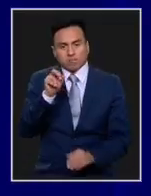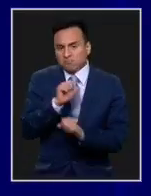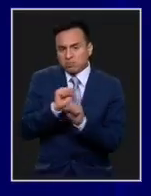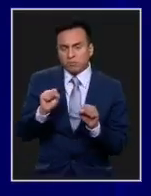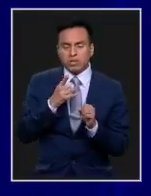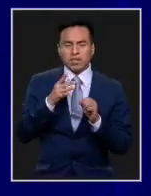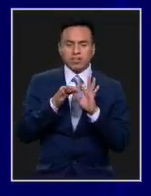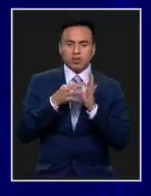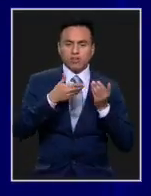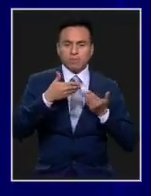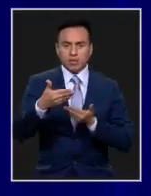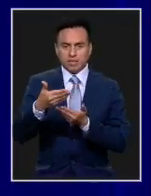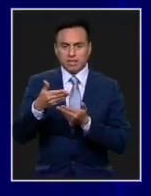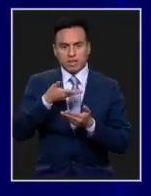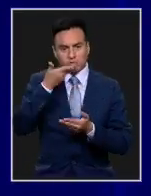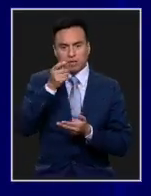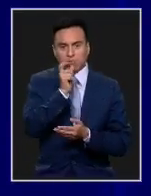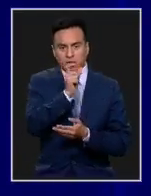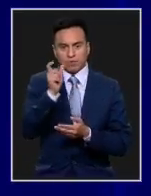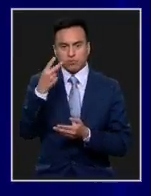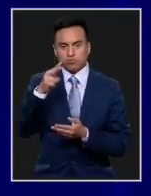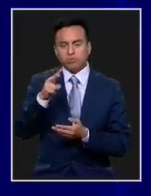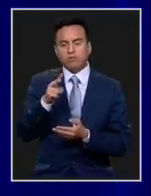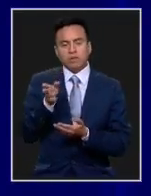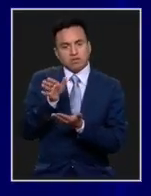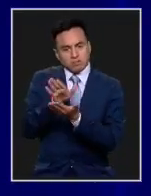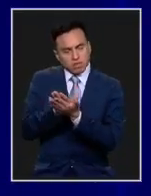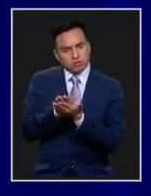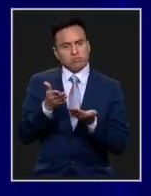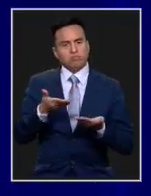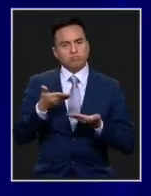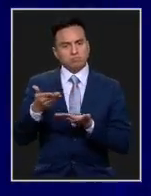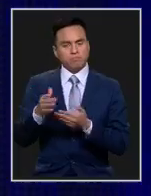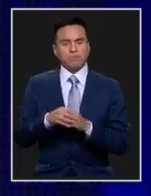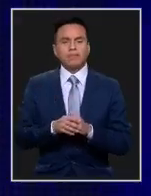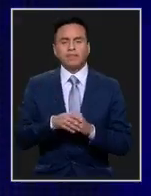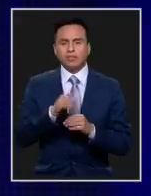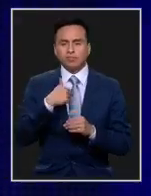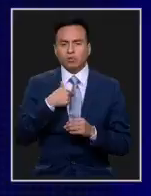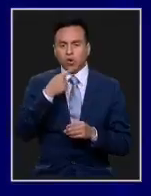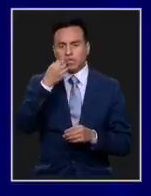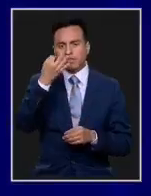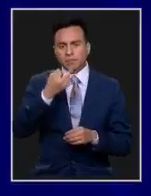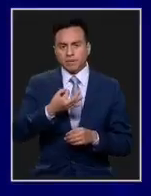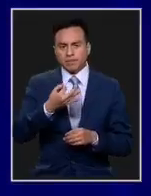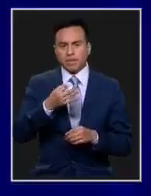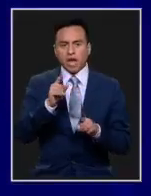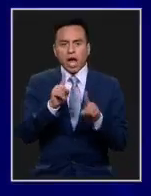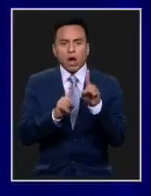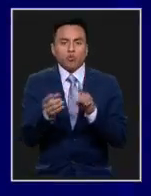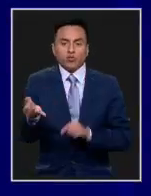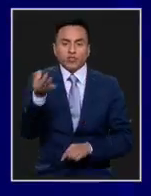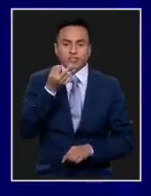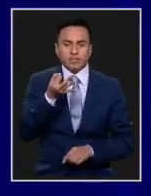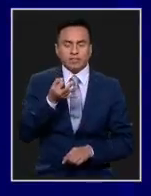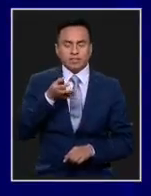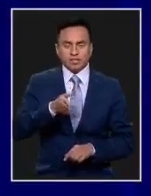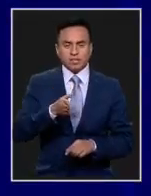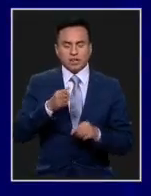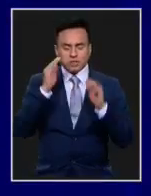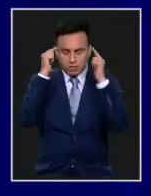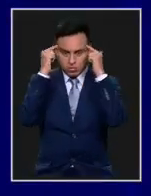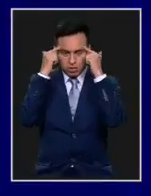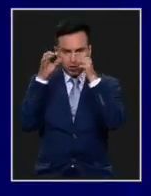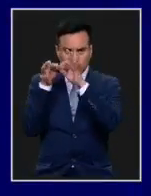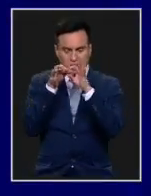familia que me invitó a poder dar unas palabras en el día de su fallecimiento entonces yo honestamente creo que aquellos que dicen y que siguen atrapados en